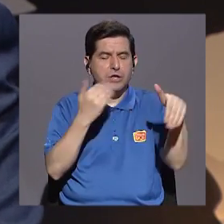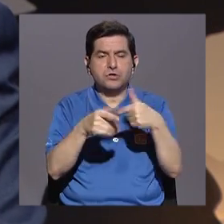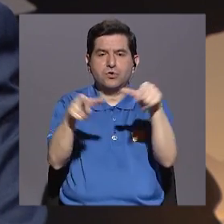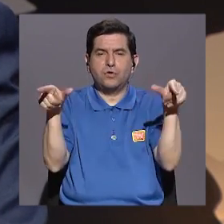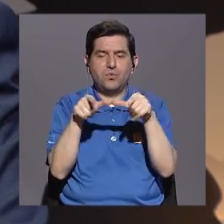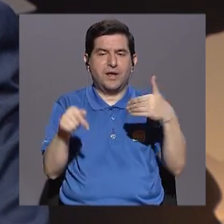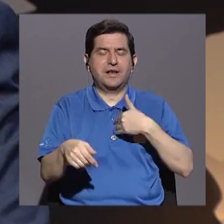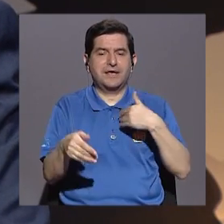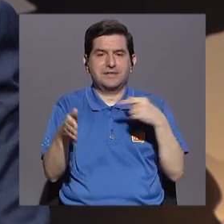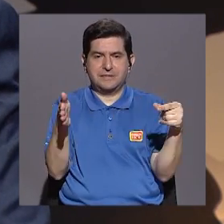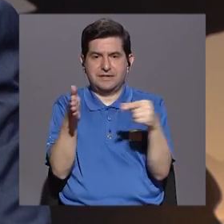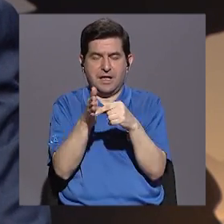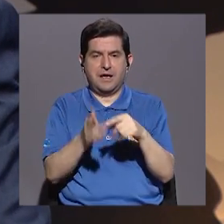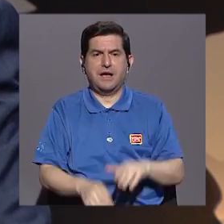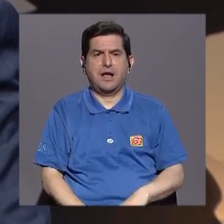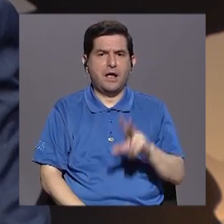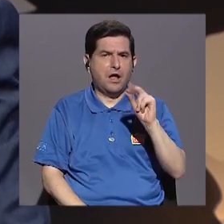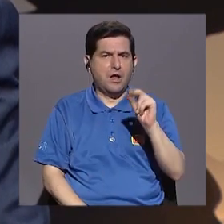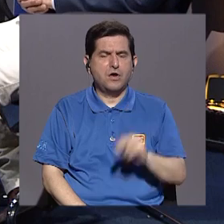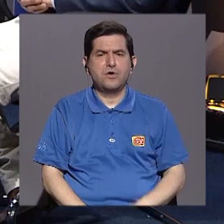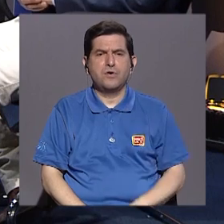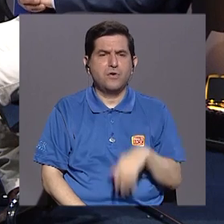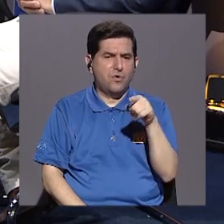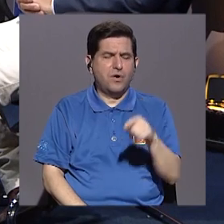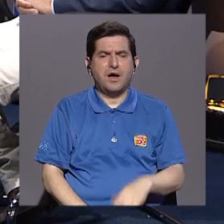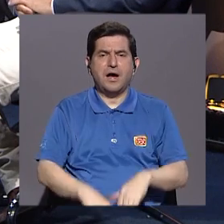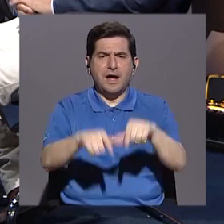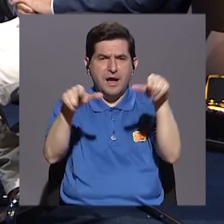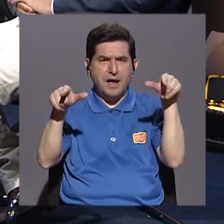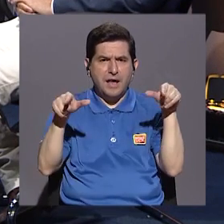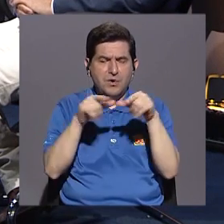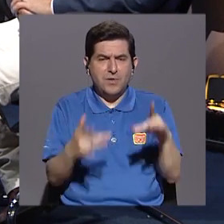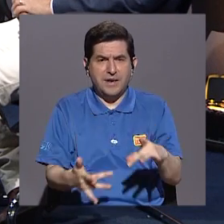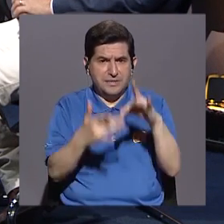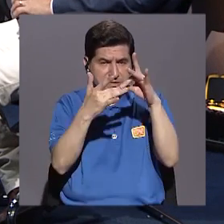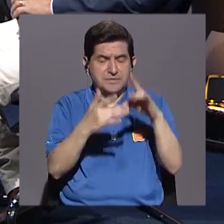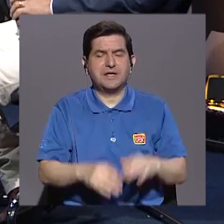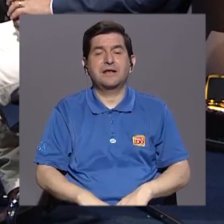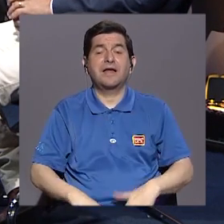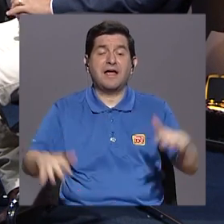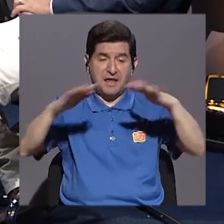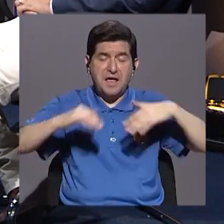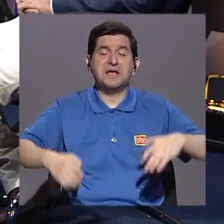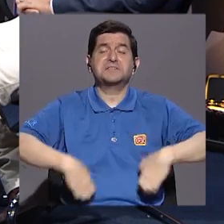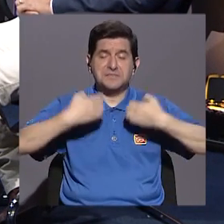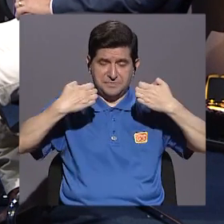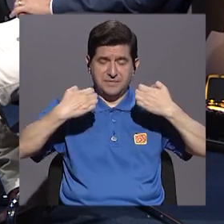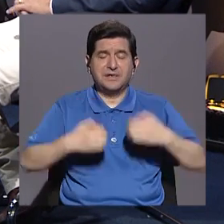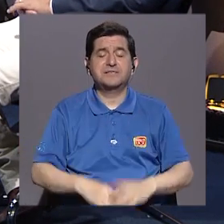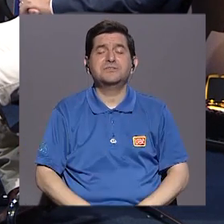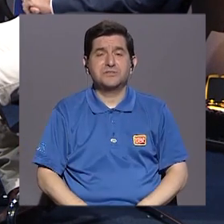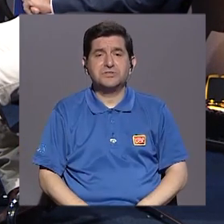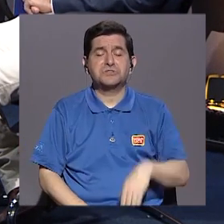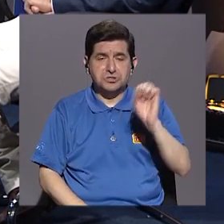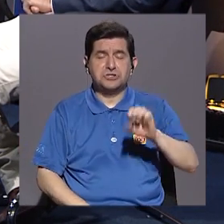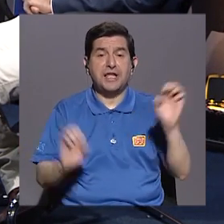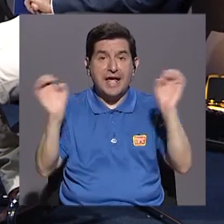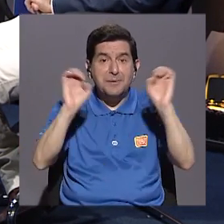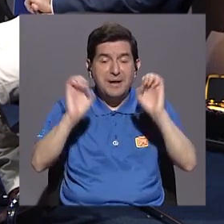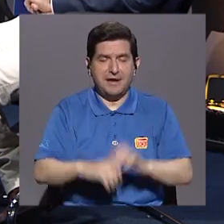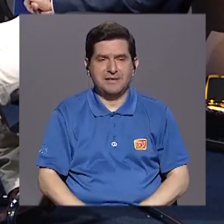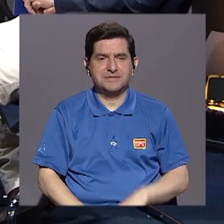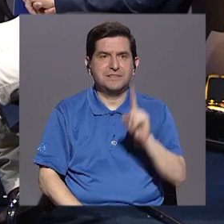haya un tomacorriente no se hacen las electrolineras que están procesando son espacios de emergencia se tienen que ver como como un seguro